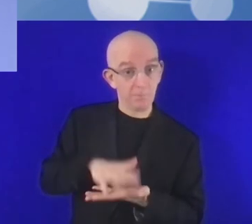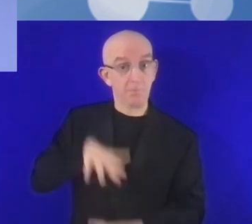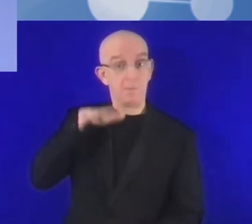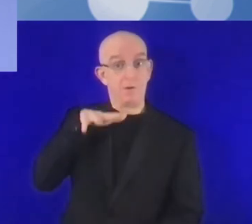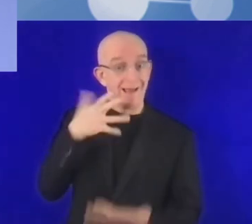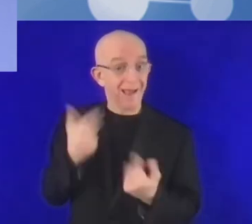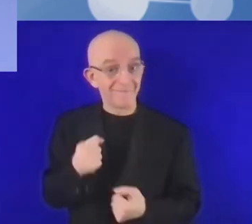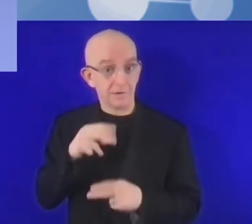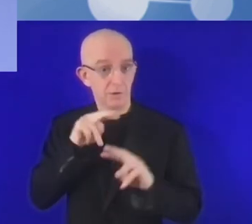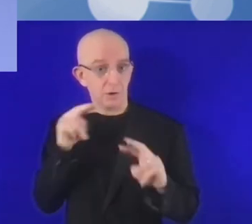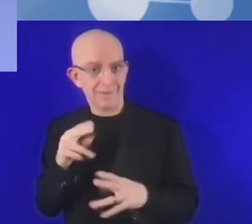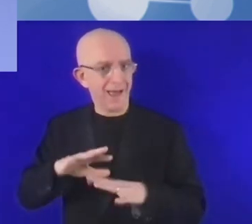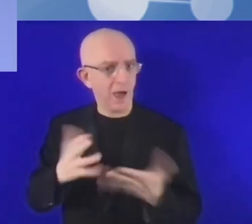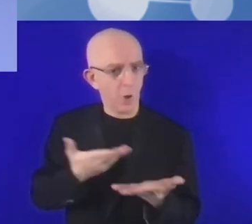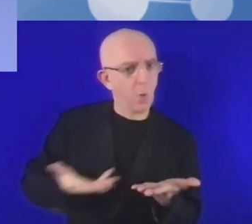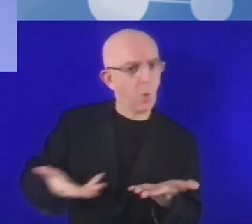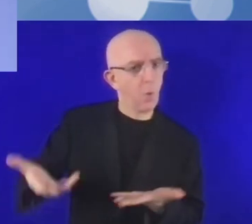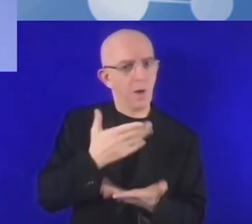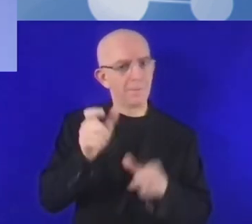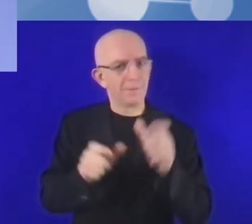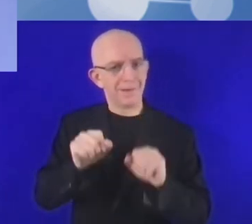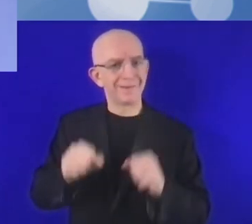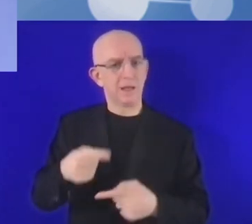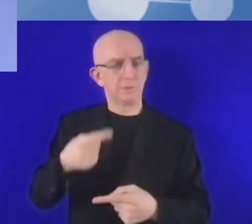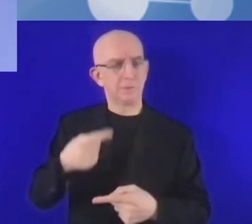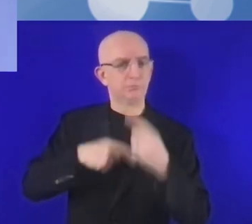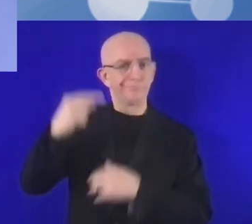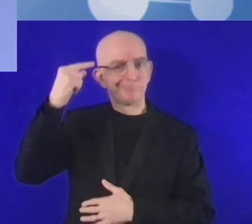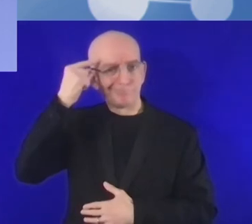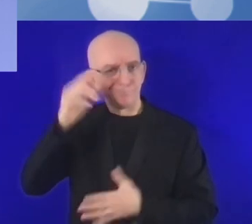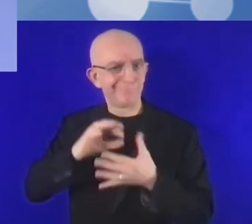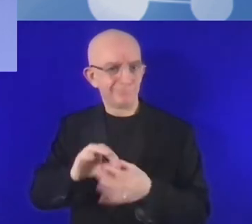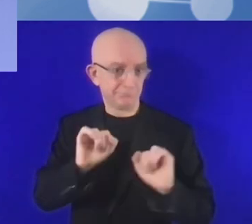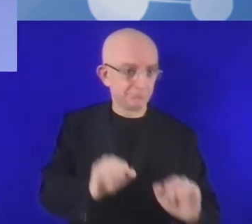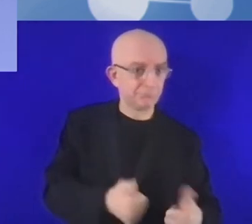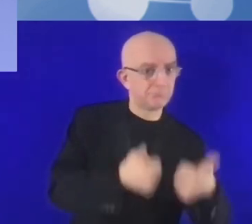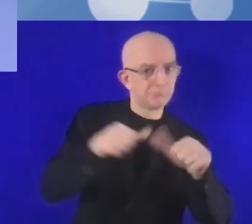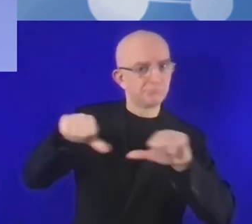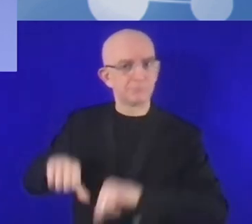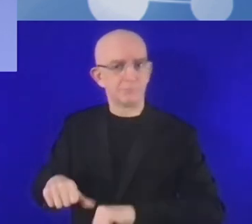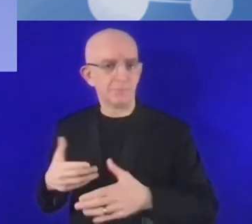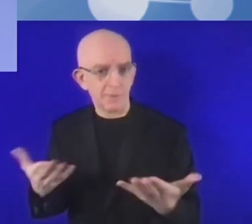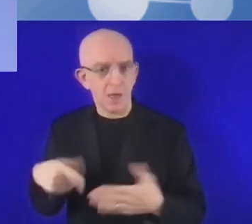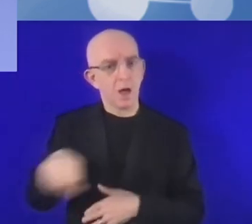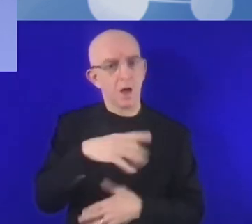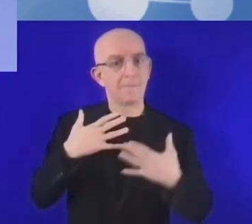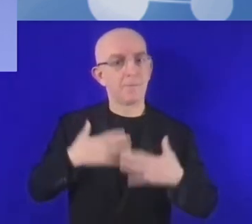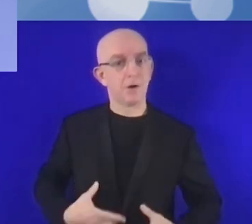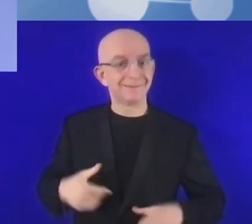puedan recuperar aquella sensibilidad que les permita conscientemente distinguir la